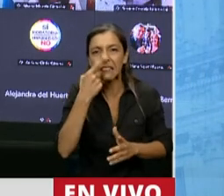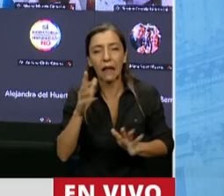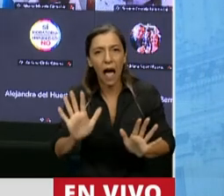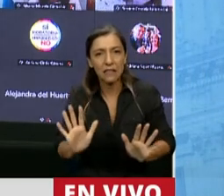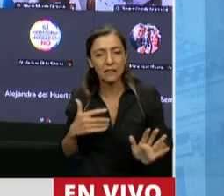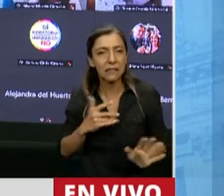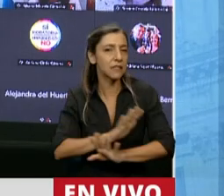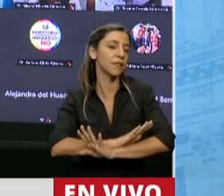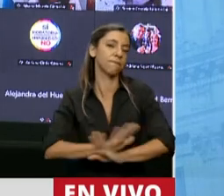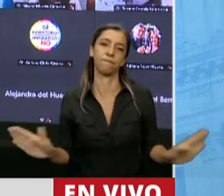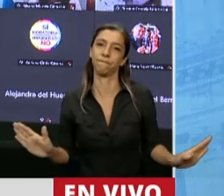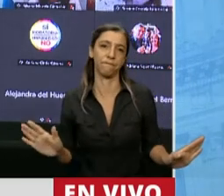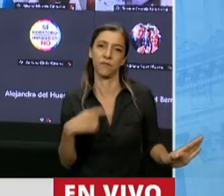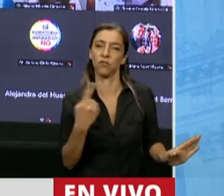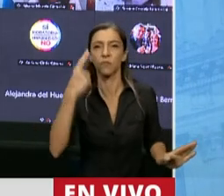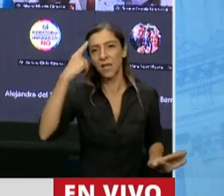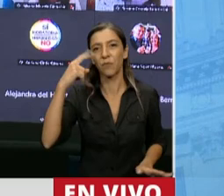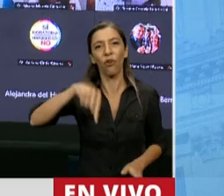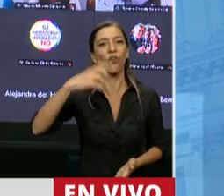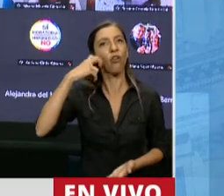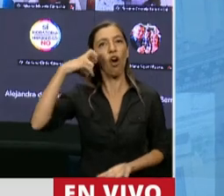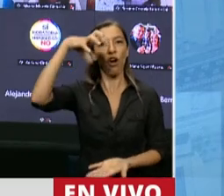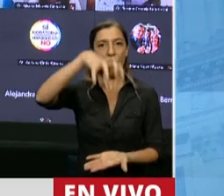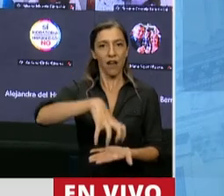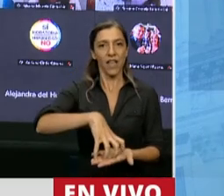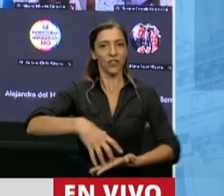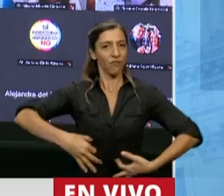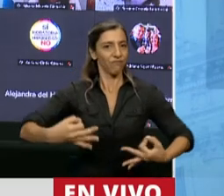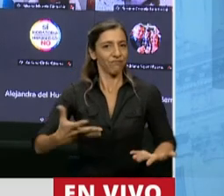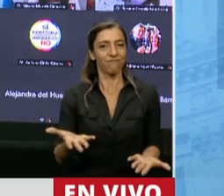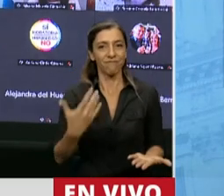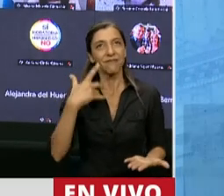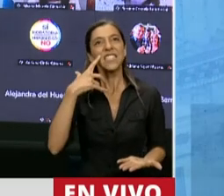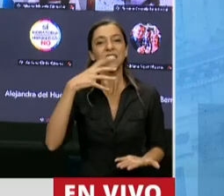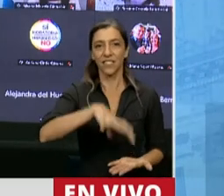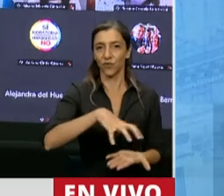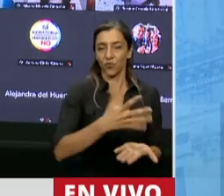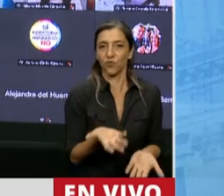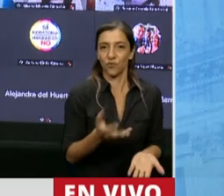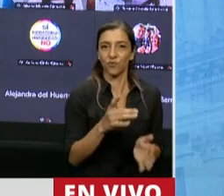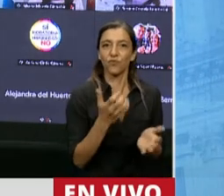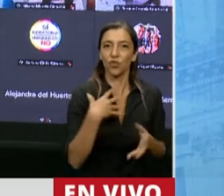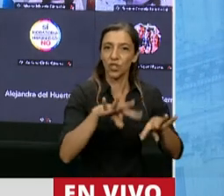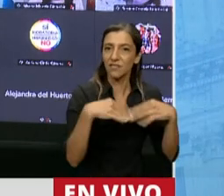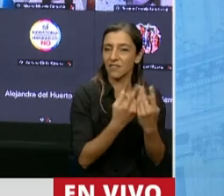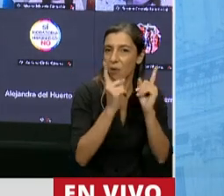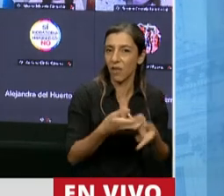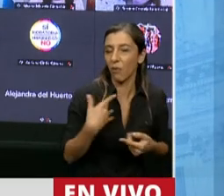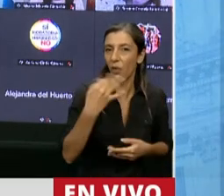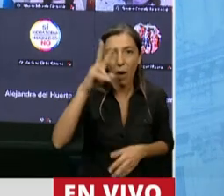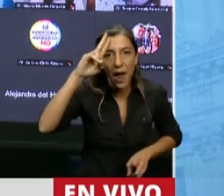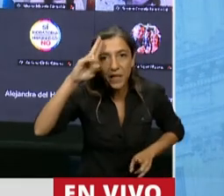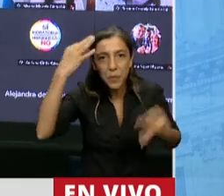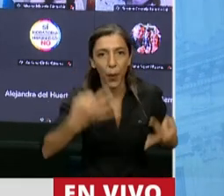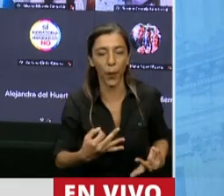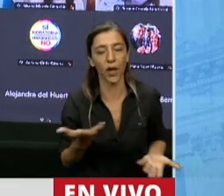afecta a la institucionalidad de esta Cámara de Diputados. Así que le pido, por favor, señor presidente, que considere esta cuestión de privilegio y